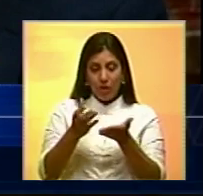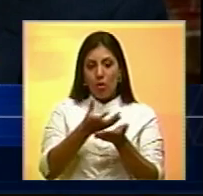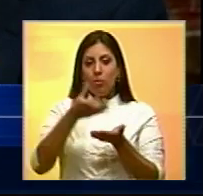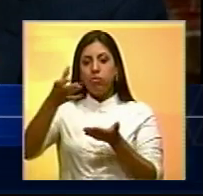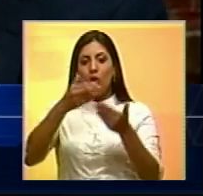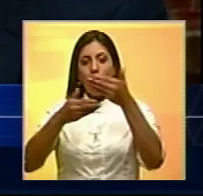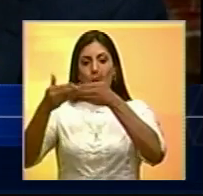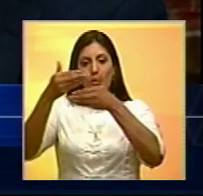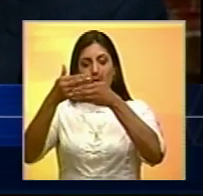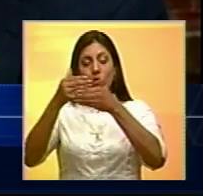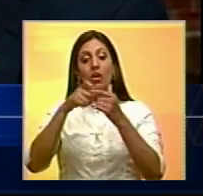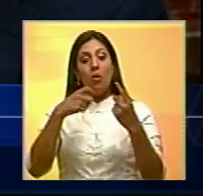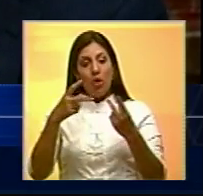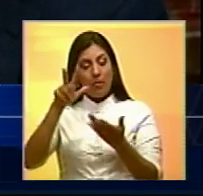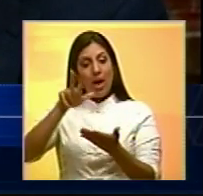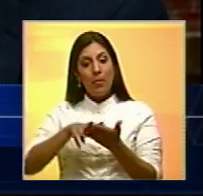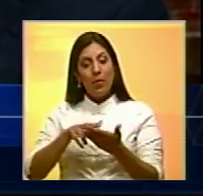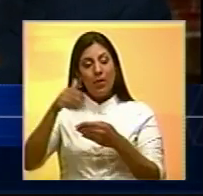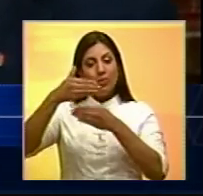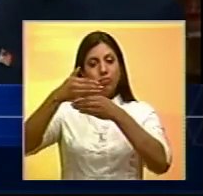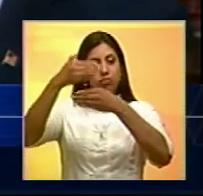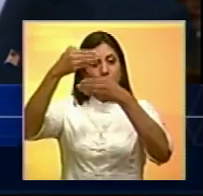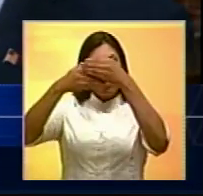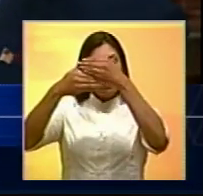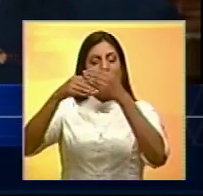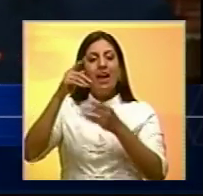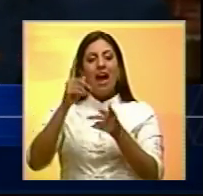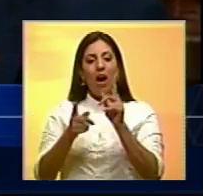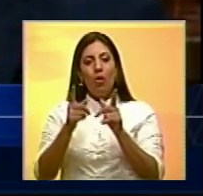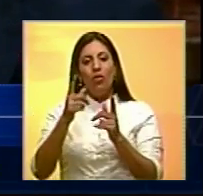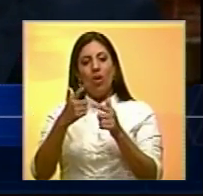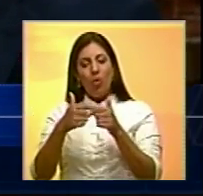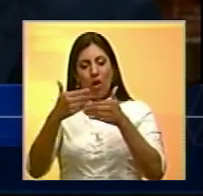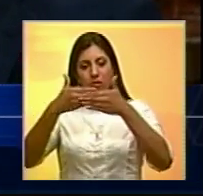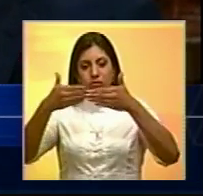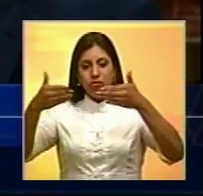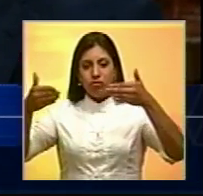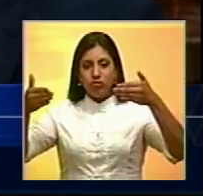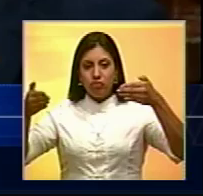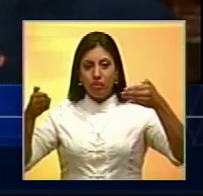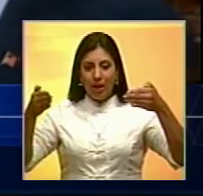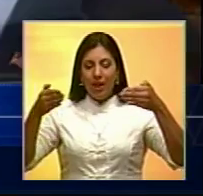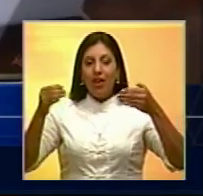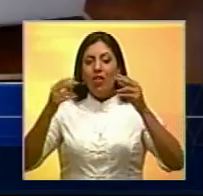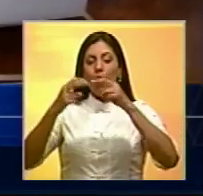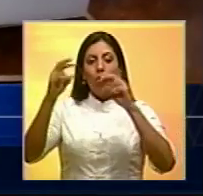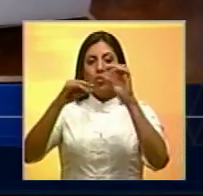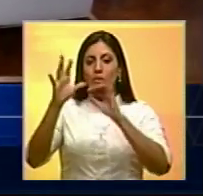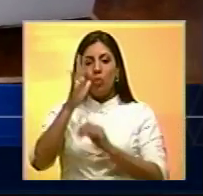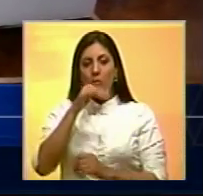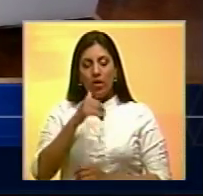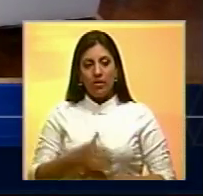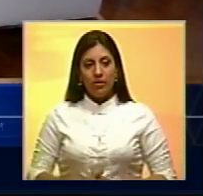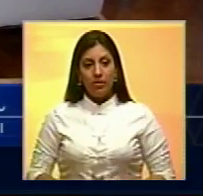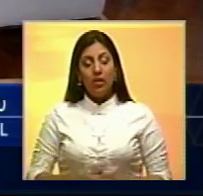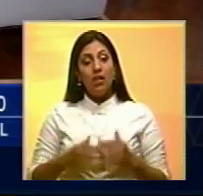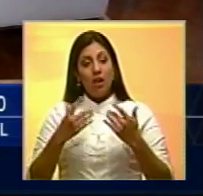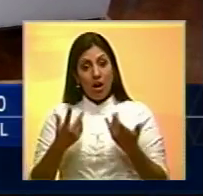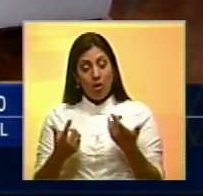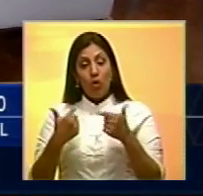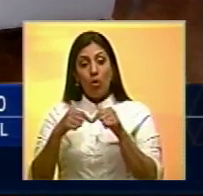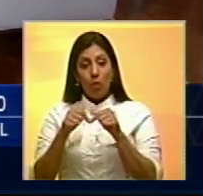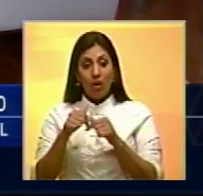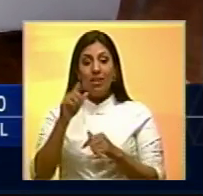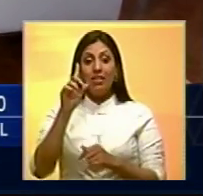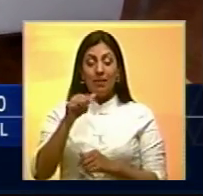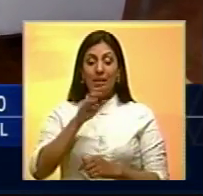eso, se ha aprobado un muro para ciertas proporciones de la frontera que ni siquiera se ha construido. Por otro lado, Giuliani